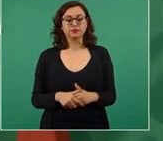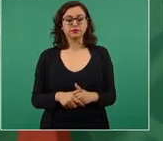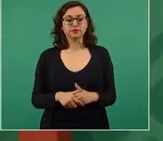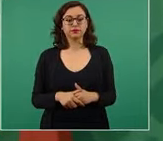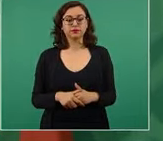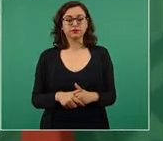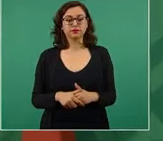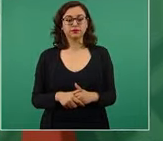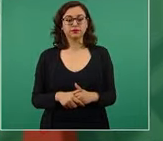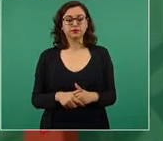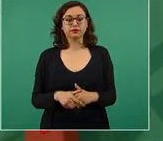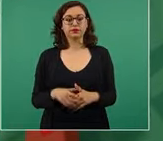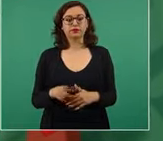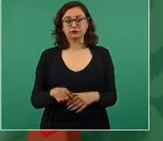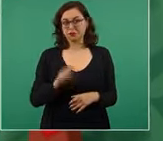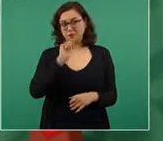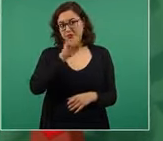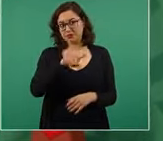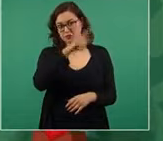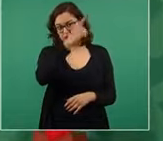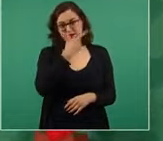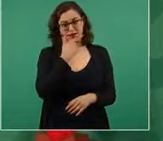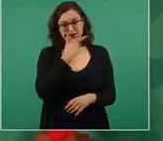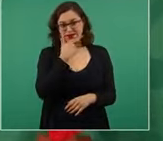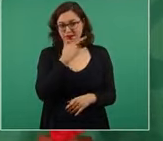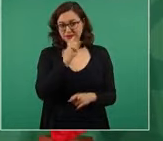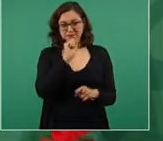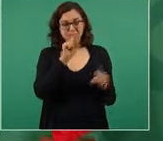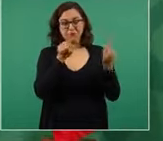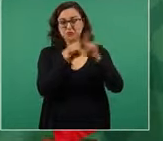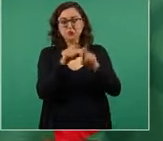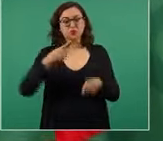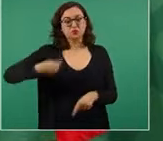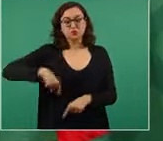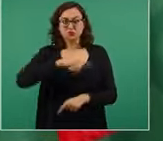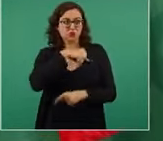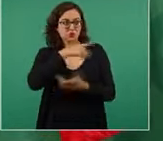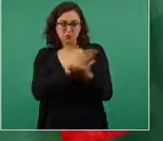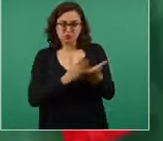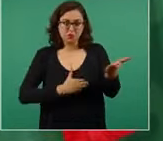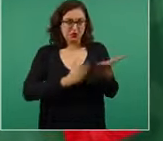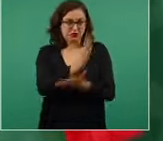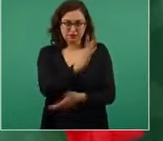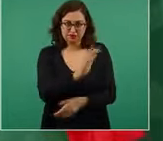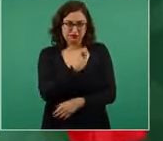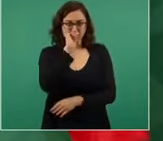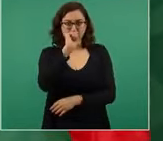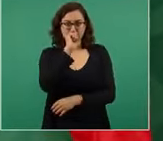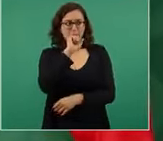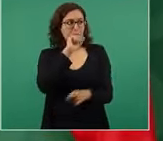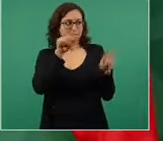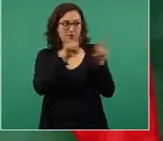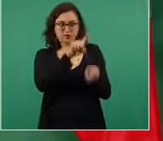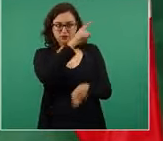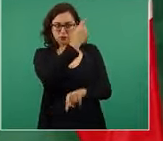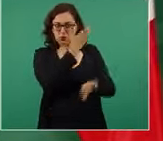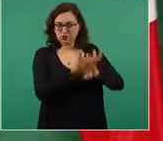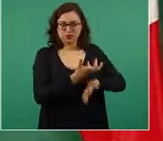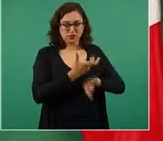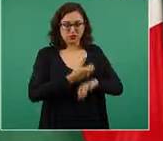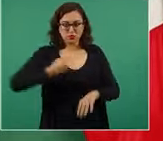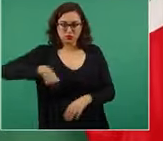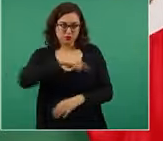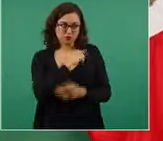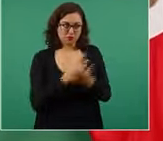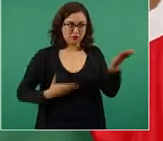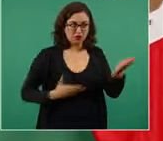que mencionaba de la revista inglesa. Nosotros pues no vamos a Estados Unidos a hacer